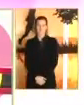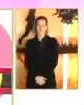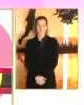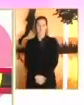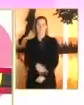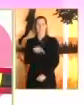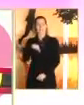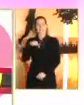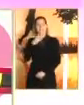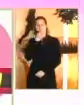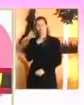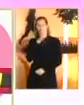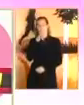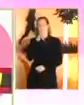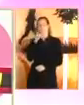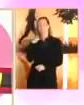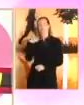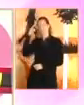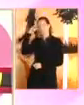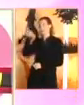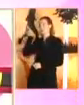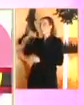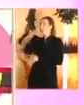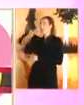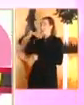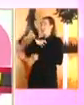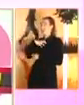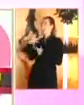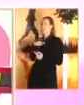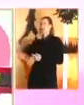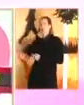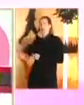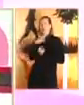Esto es bueno porque entonces ahora no puedes hablar y puedo decir lo que yo me dé la gana, ¿no?